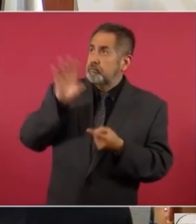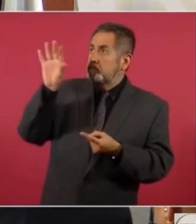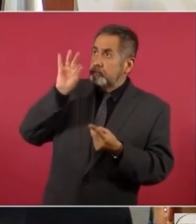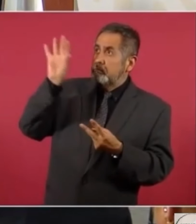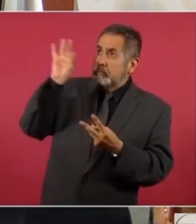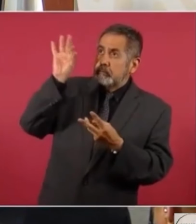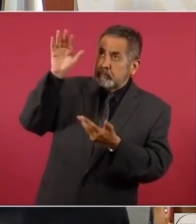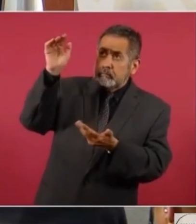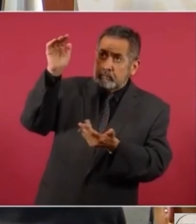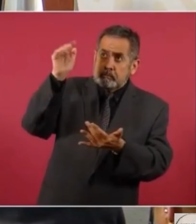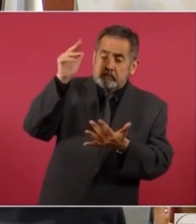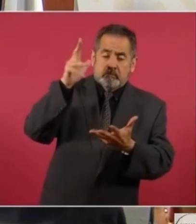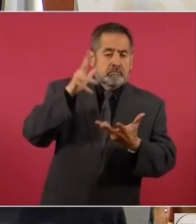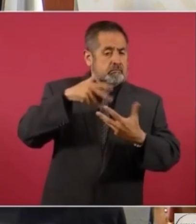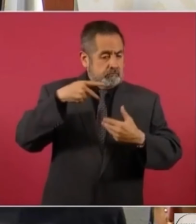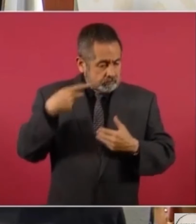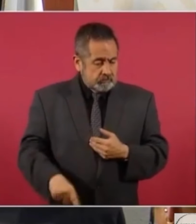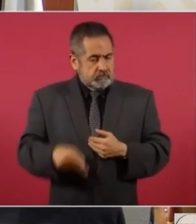miles de piezas